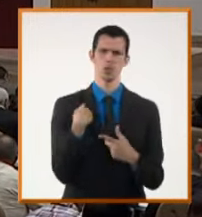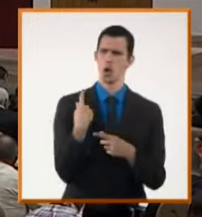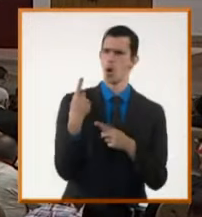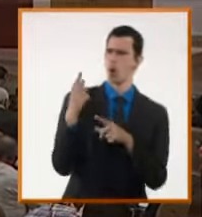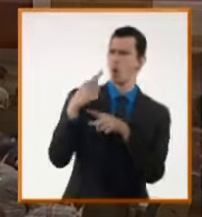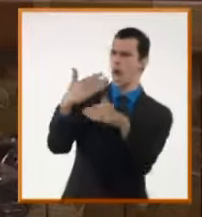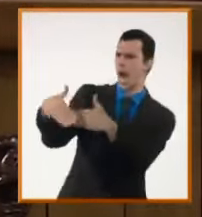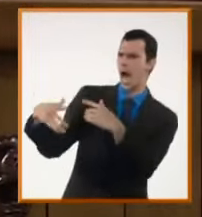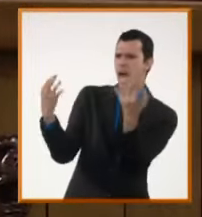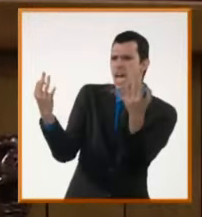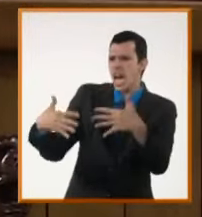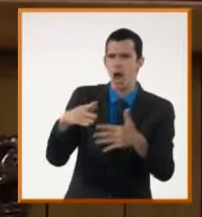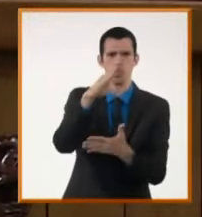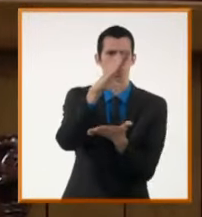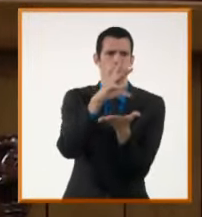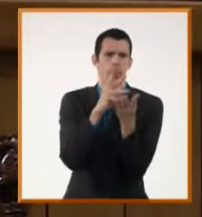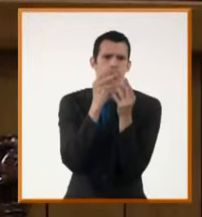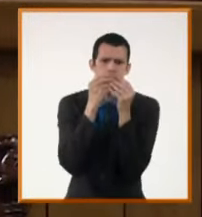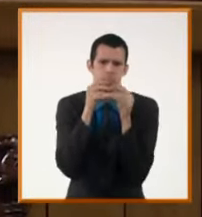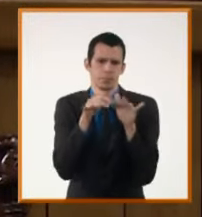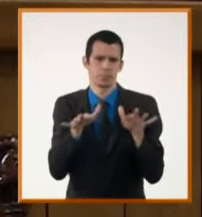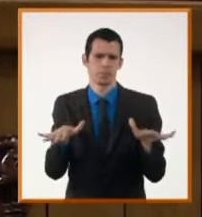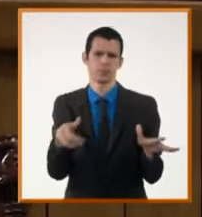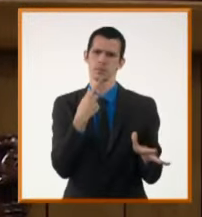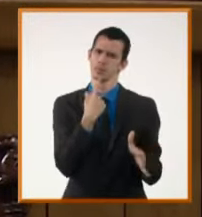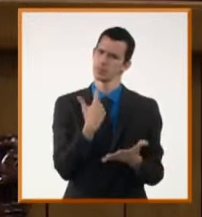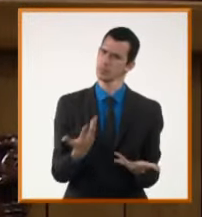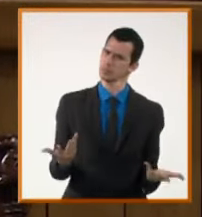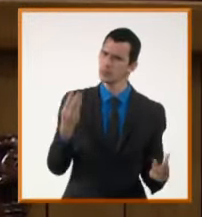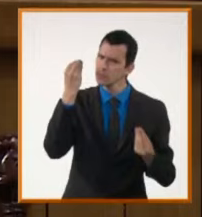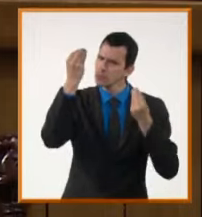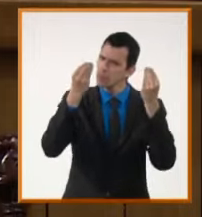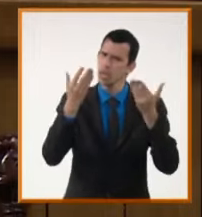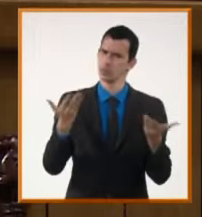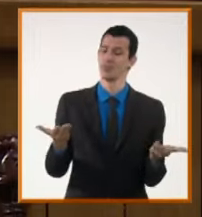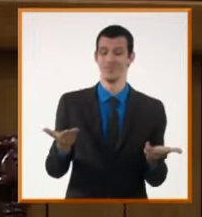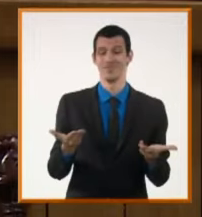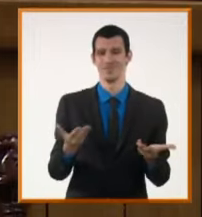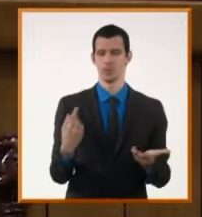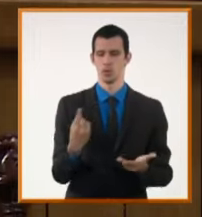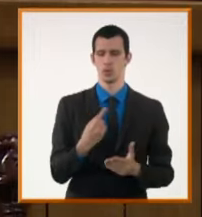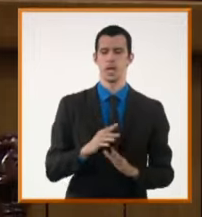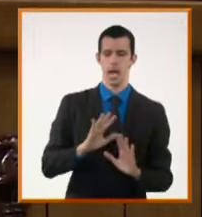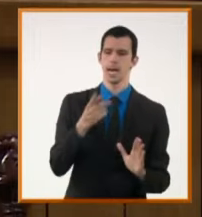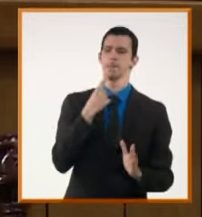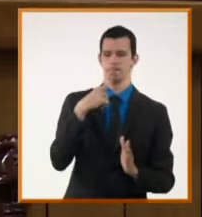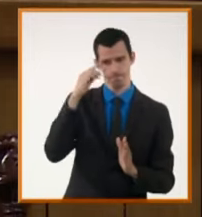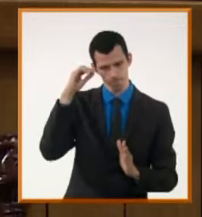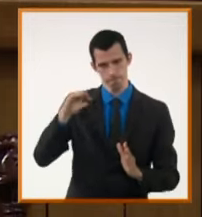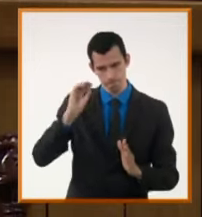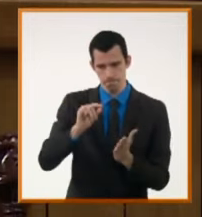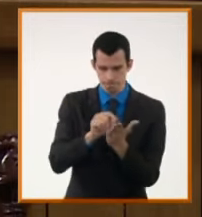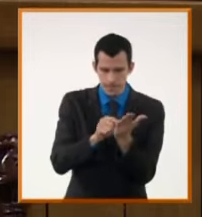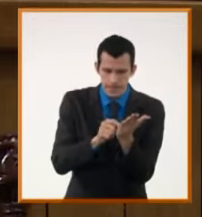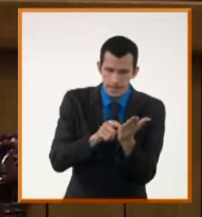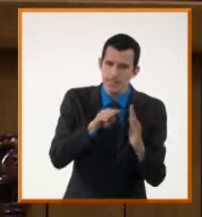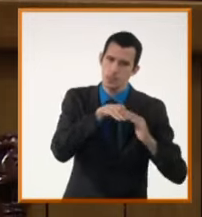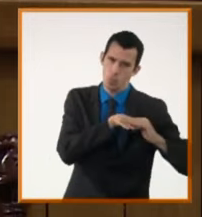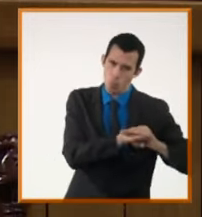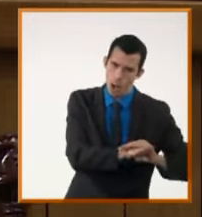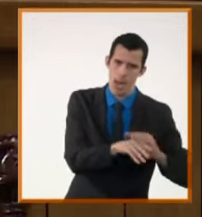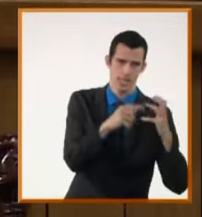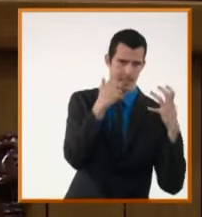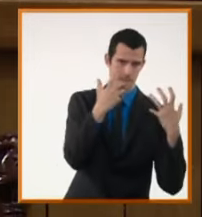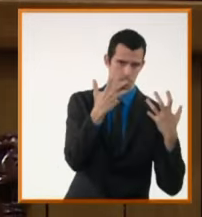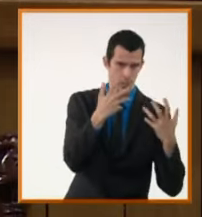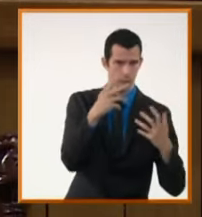algunas medidas de estas que estamos aquí informando, de manera indirecta van a llevarnos a lograr ese objetivo. Pero nosotros también